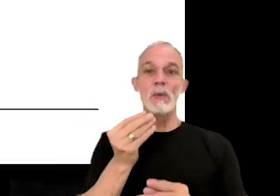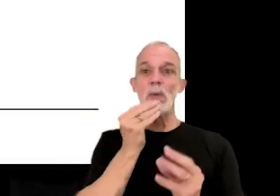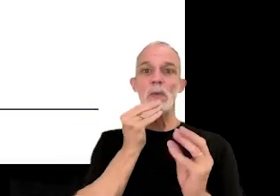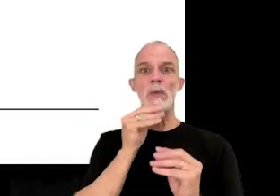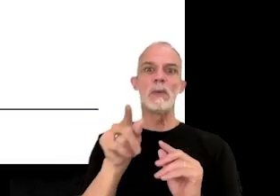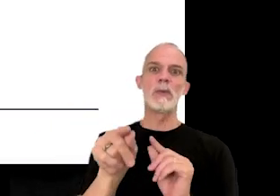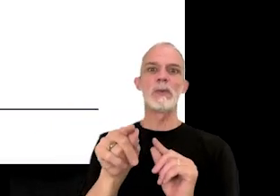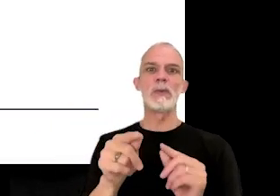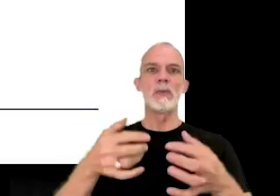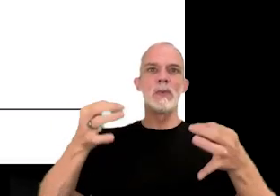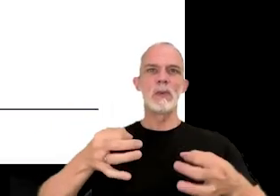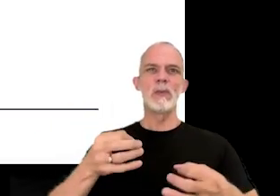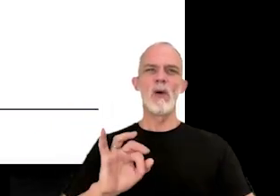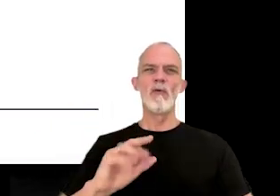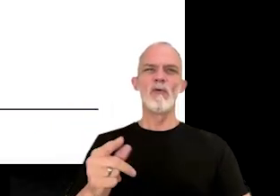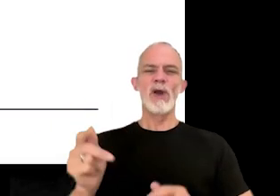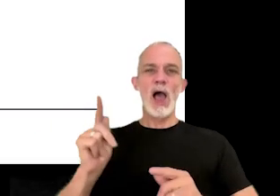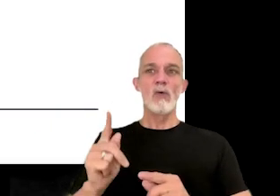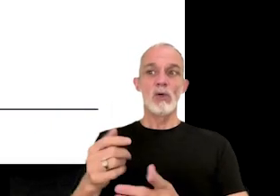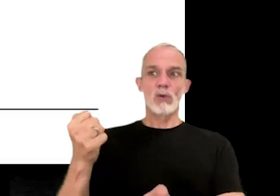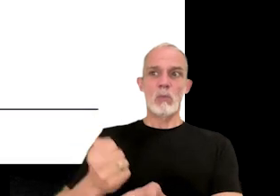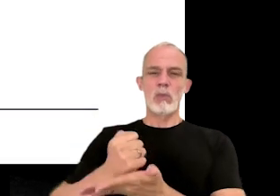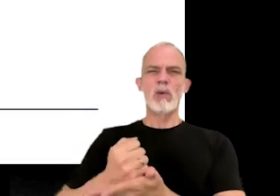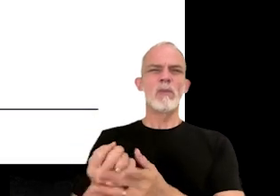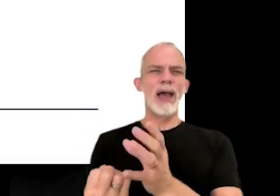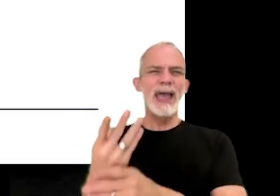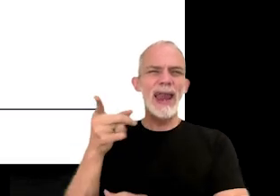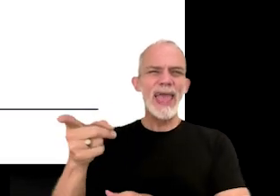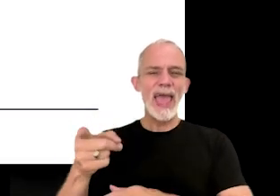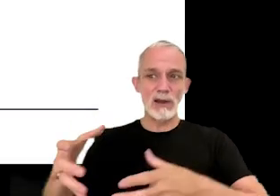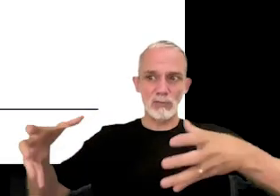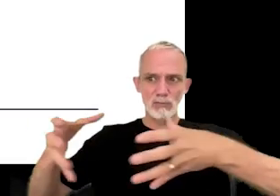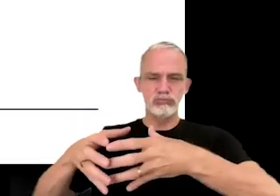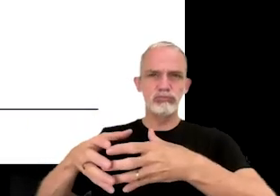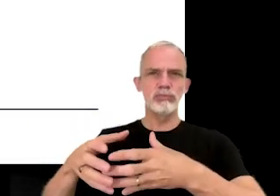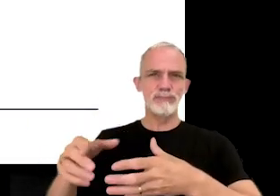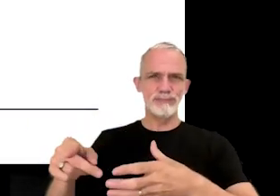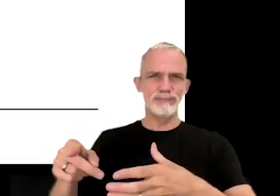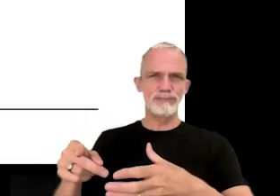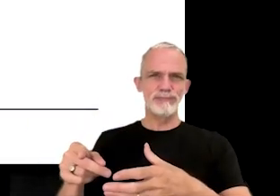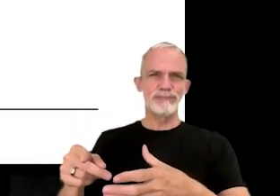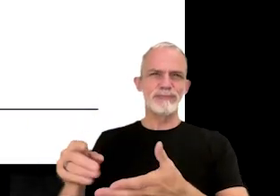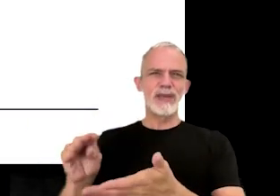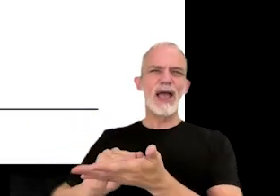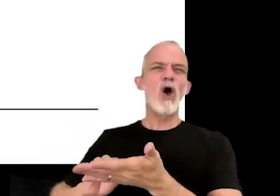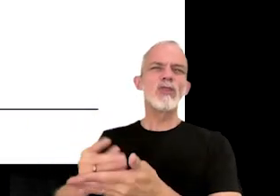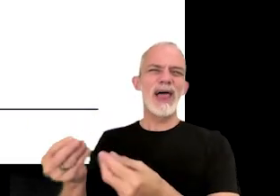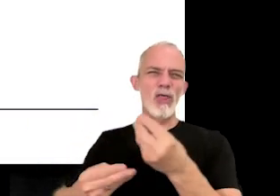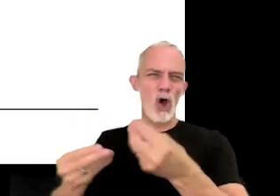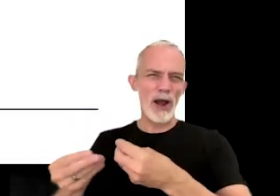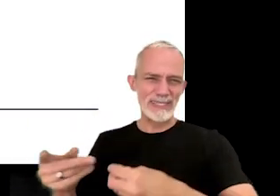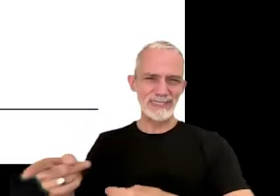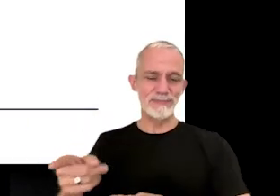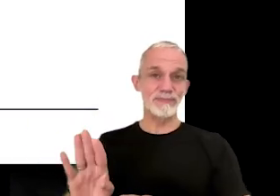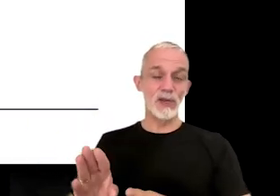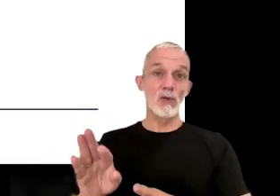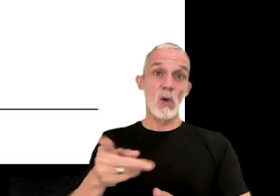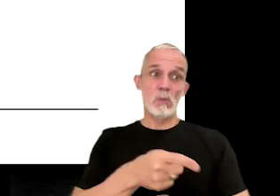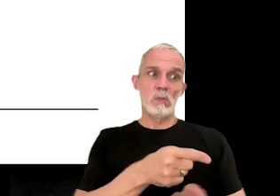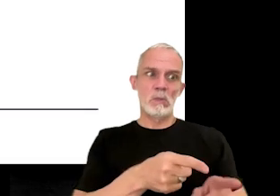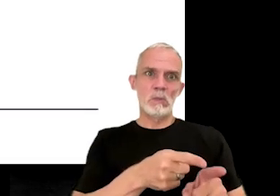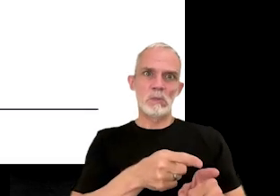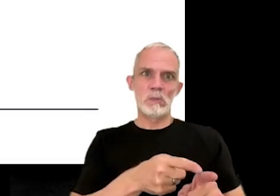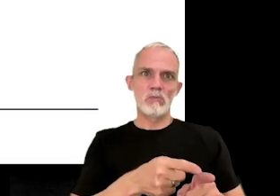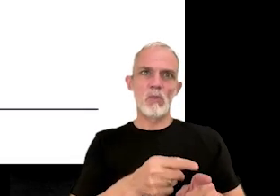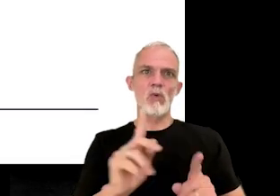legitimidad al fraude, en donde crean una figura, un contribuyente que termina siendo APOC y que